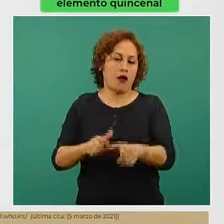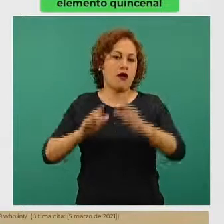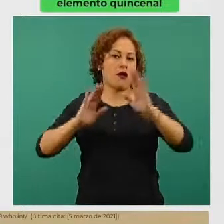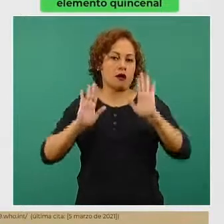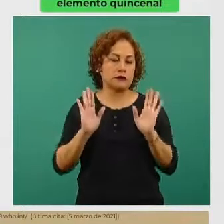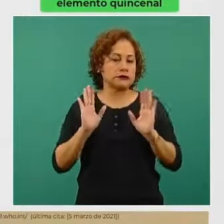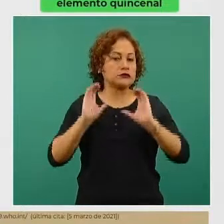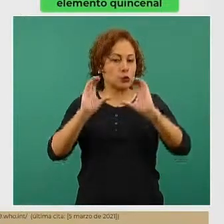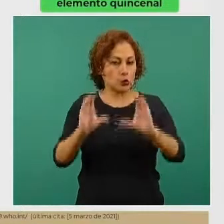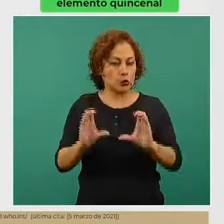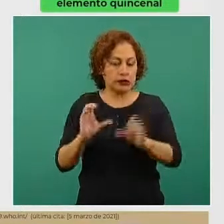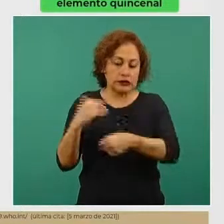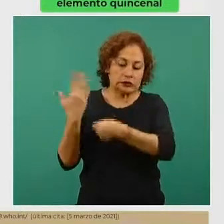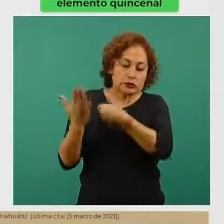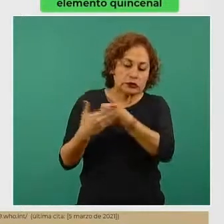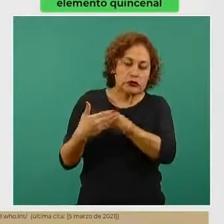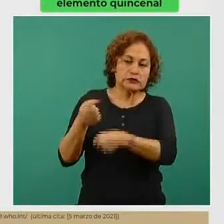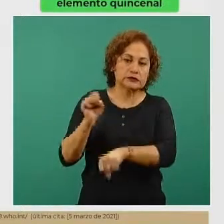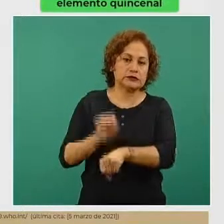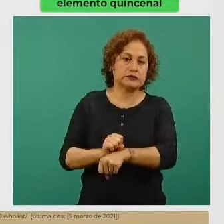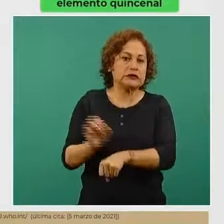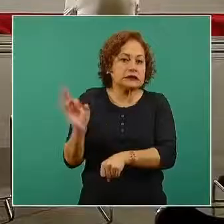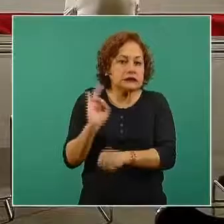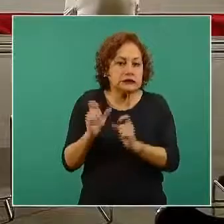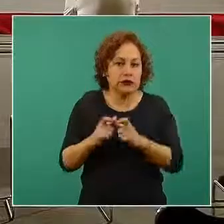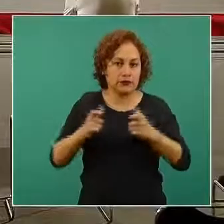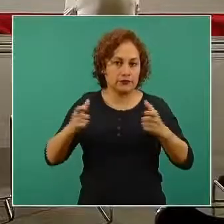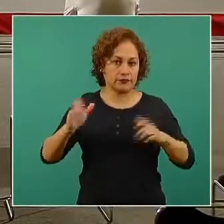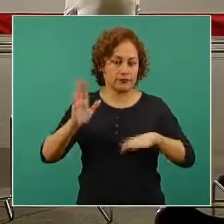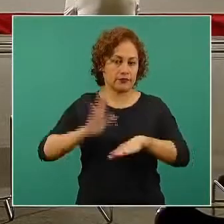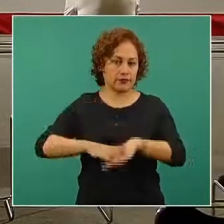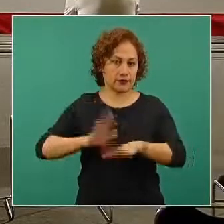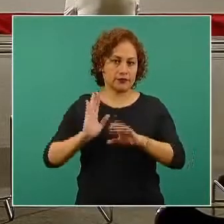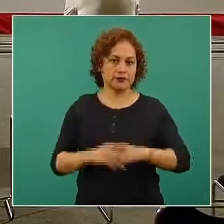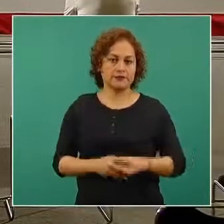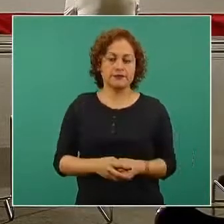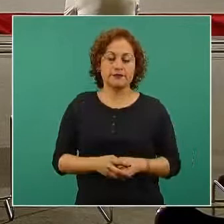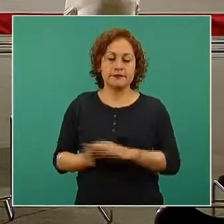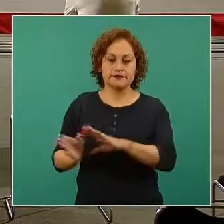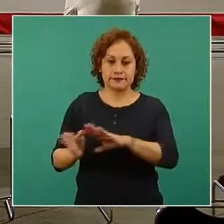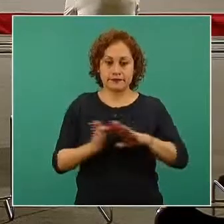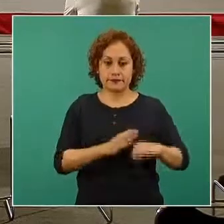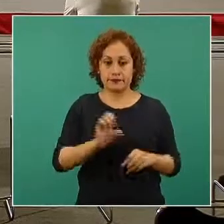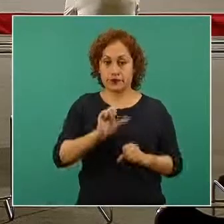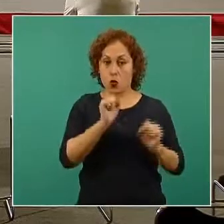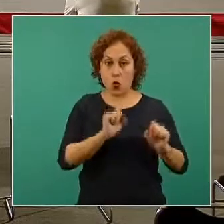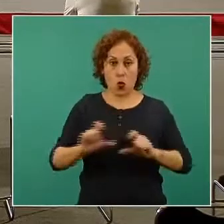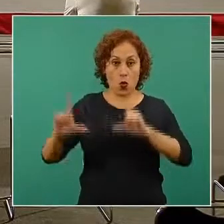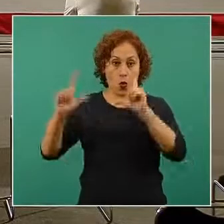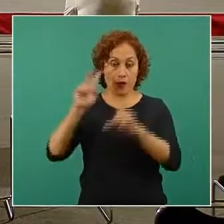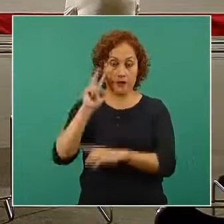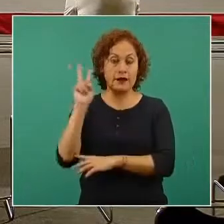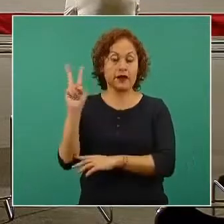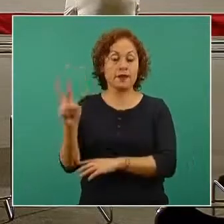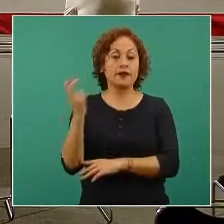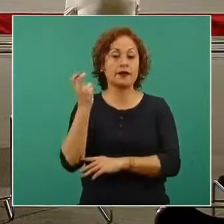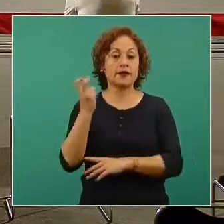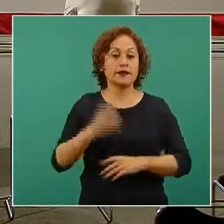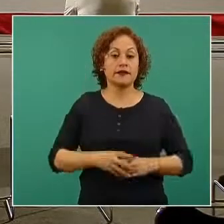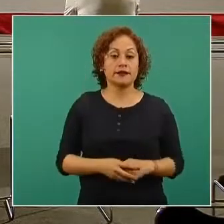pudiera también incrementarse. Si vemos la siguiente diapositiva, vamos a identificar para efectos